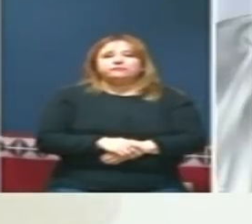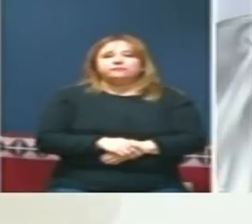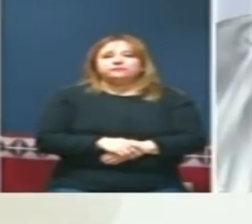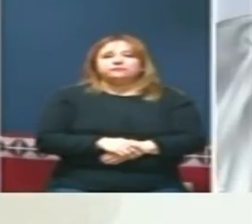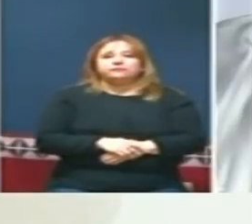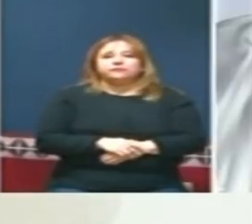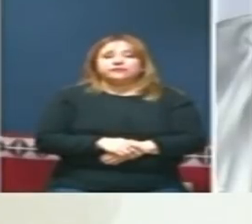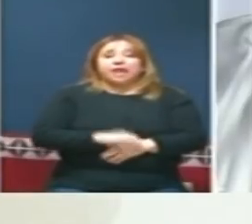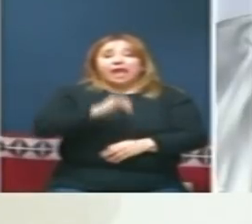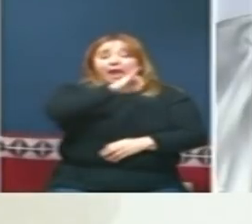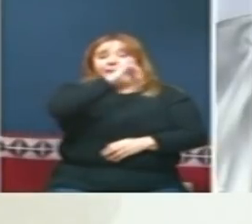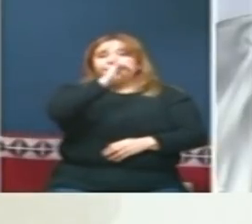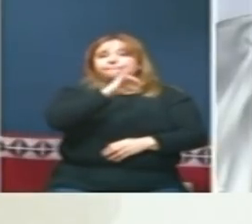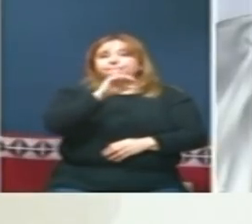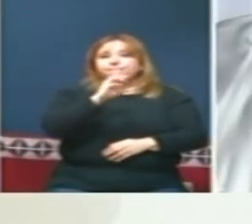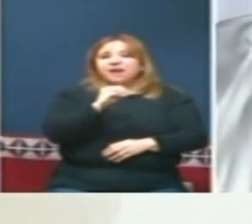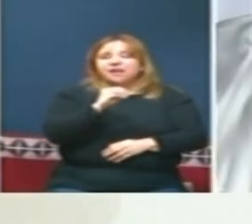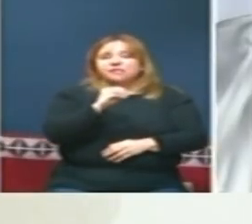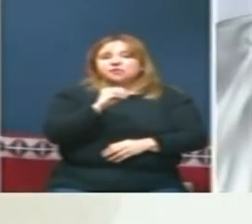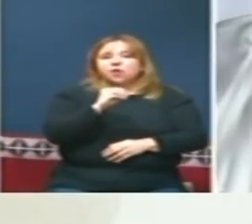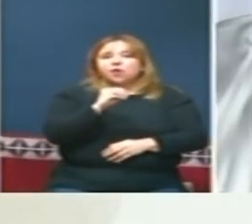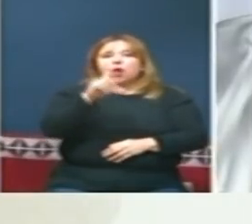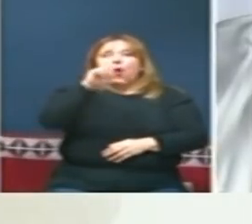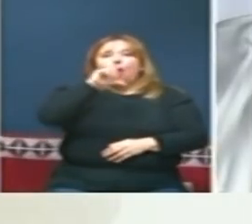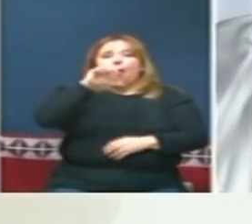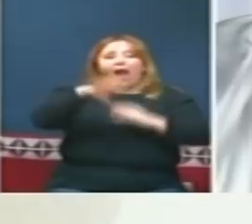De marzo a julio de